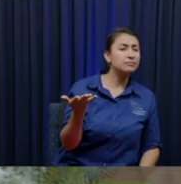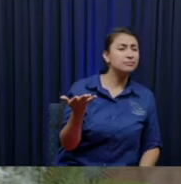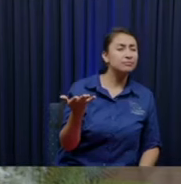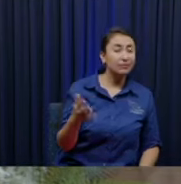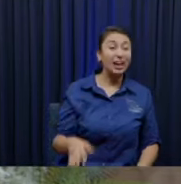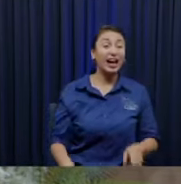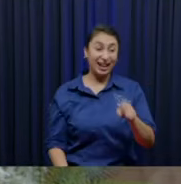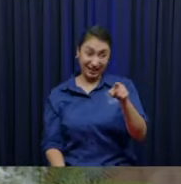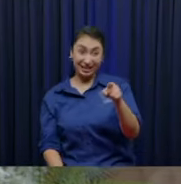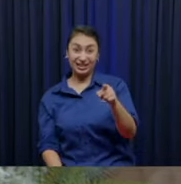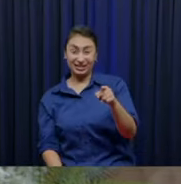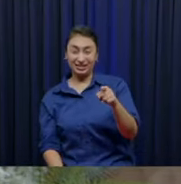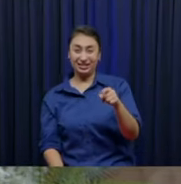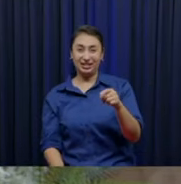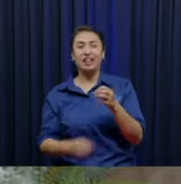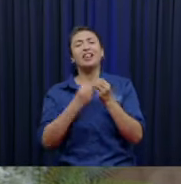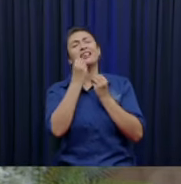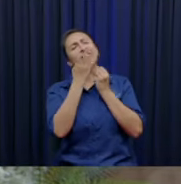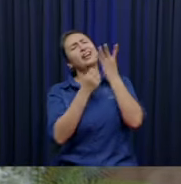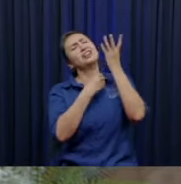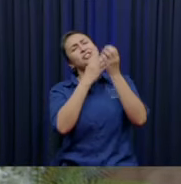¿Cuán grande es Él?